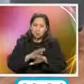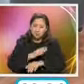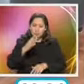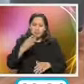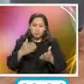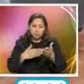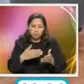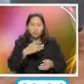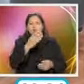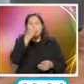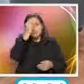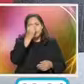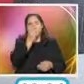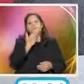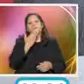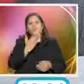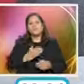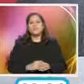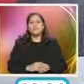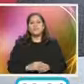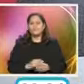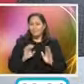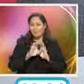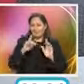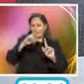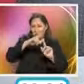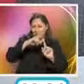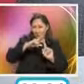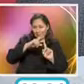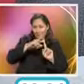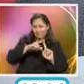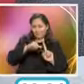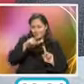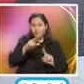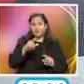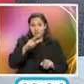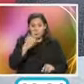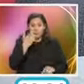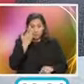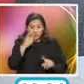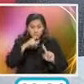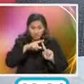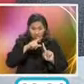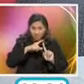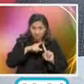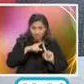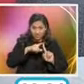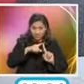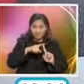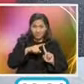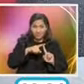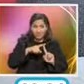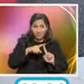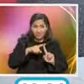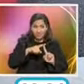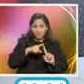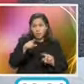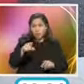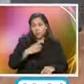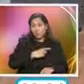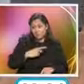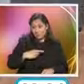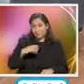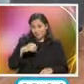comer. Claro, y no es de que, como la tarea, ¿no? No Claro, es de que si siempre quieres hacer la tarea, es tienes que hacer la